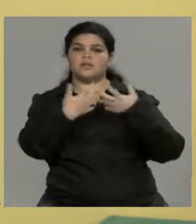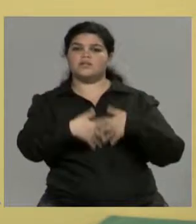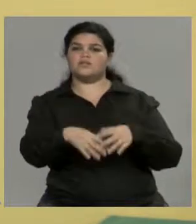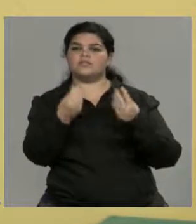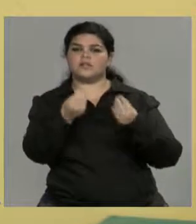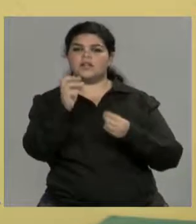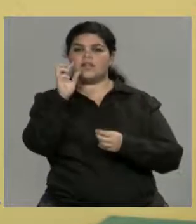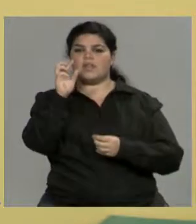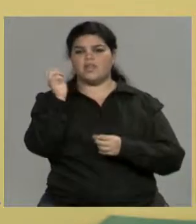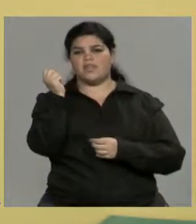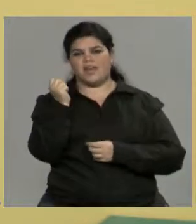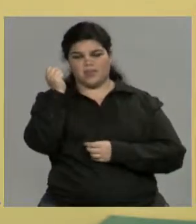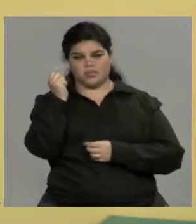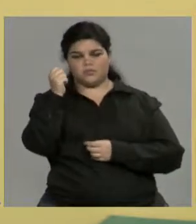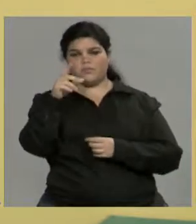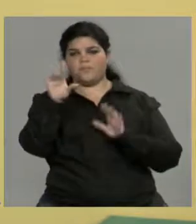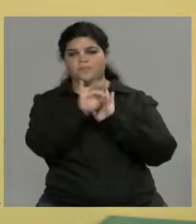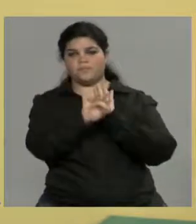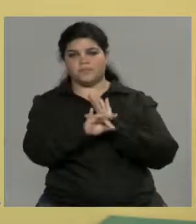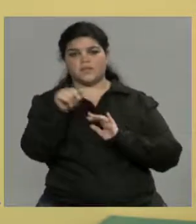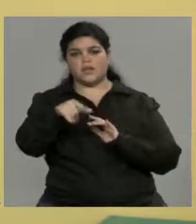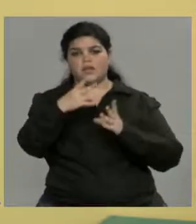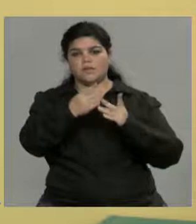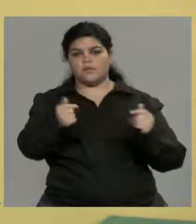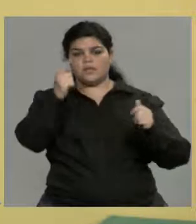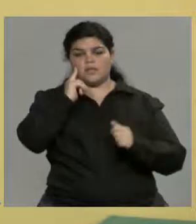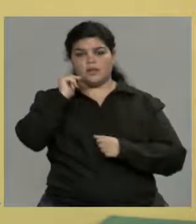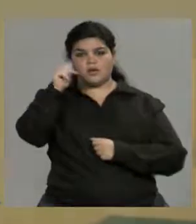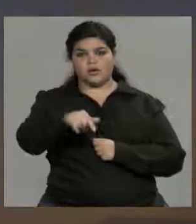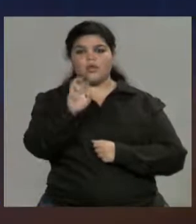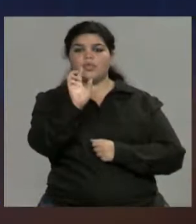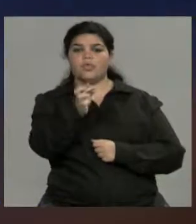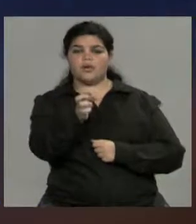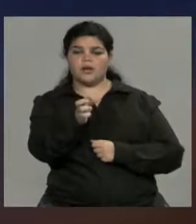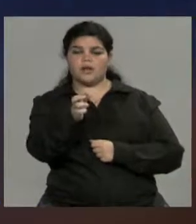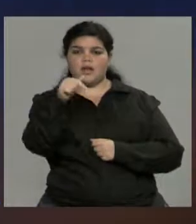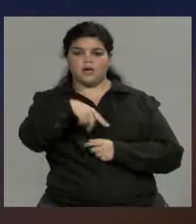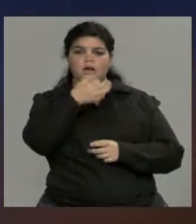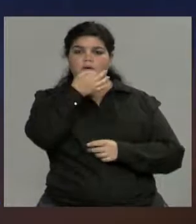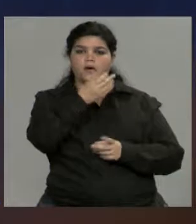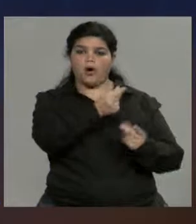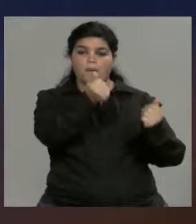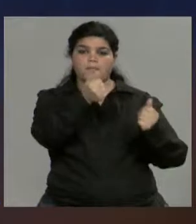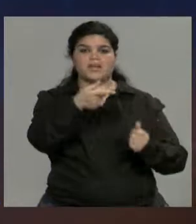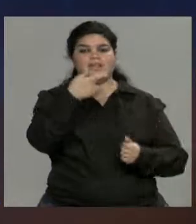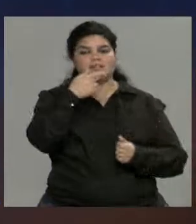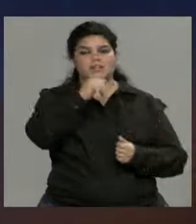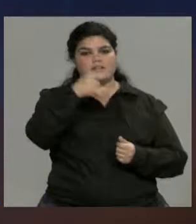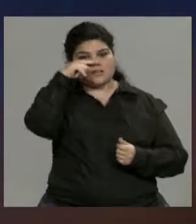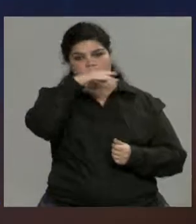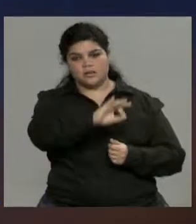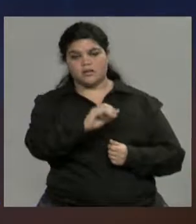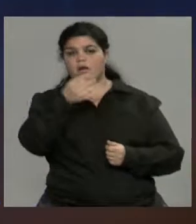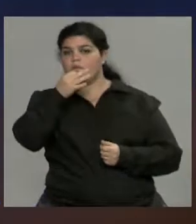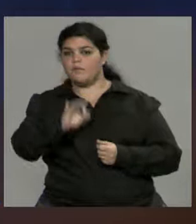datos económicos al cierre de la jornada mendocina. El dólar cerró para la compra 17.70 y para